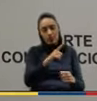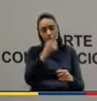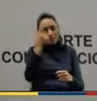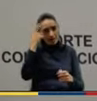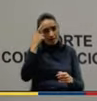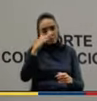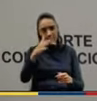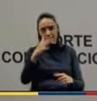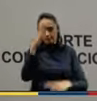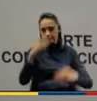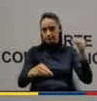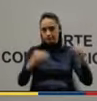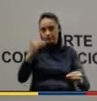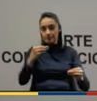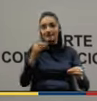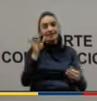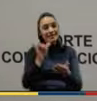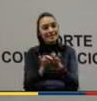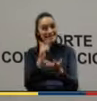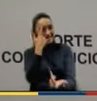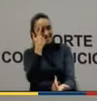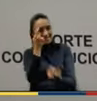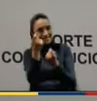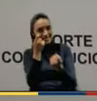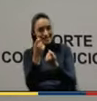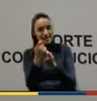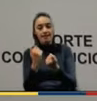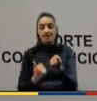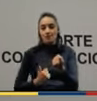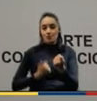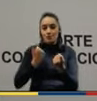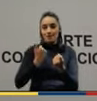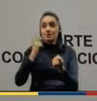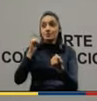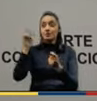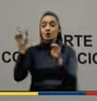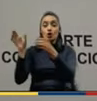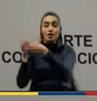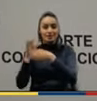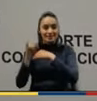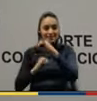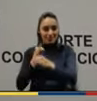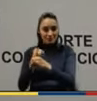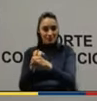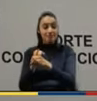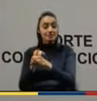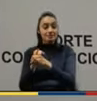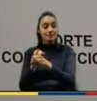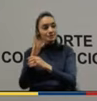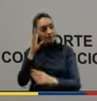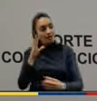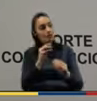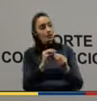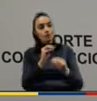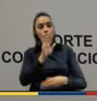mismo tipo de estrategias puede ser utilizado por organizaciones internacionales en el marco del Acuerdo de